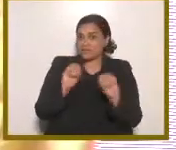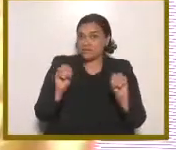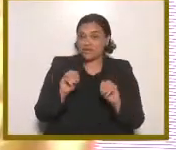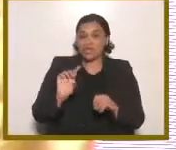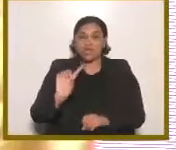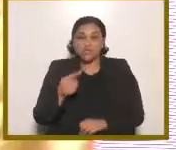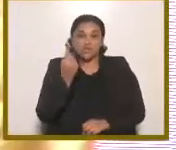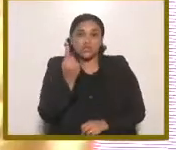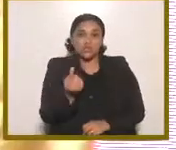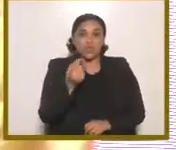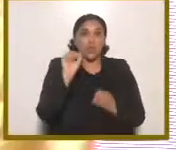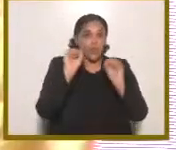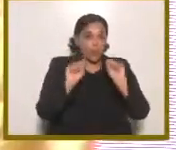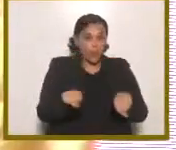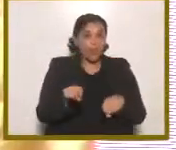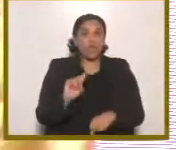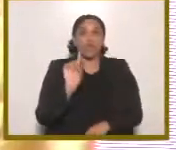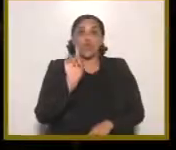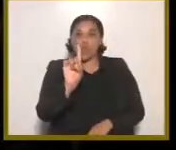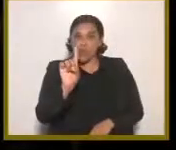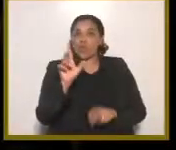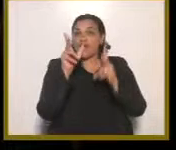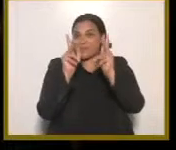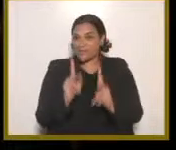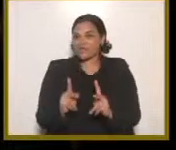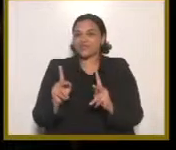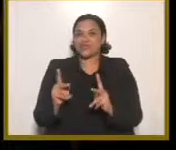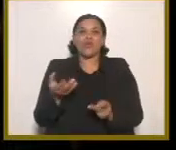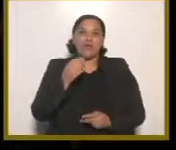persona del mismo género.